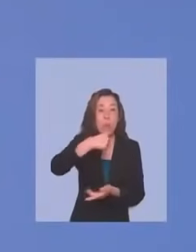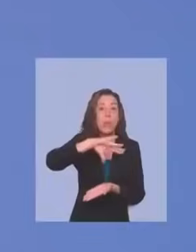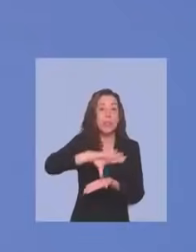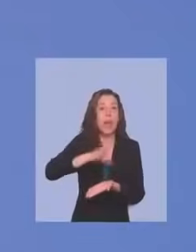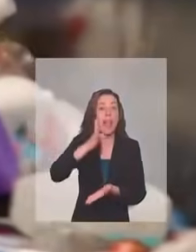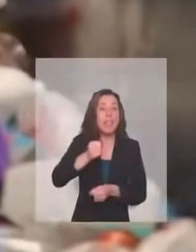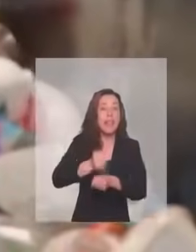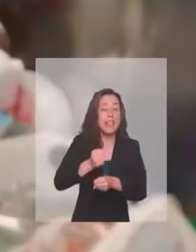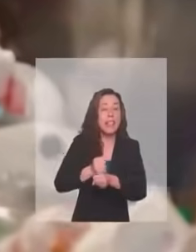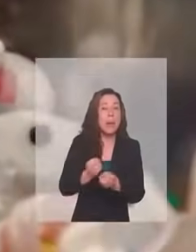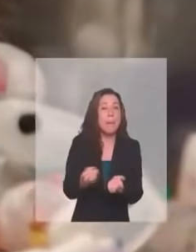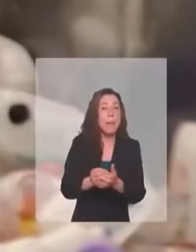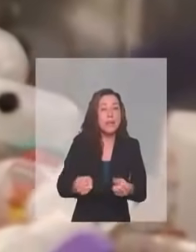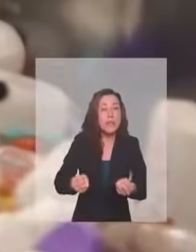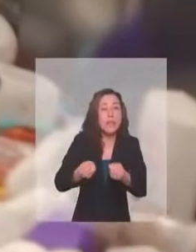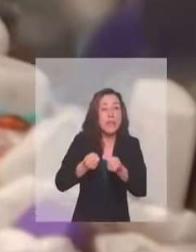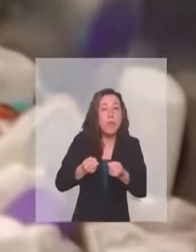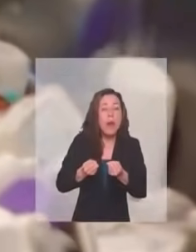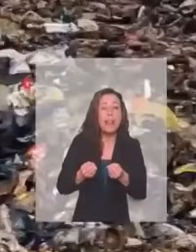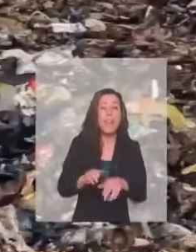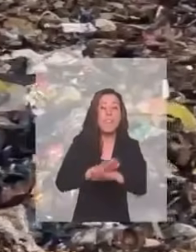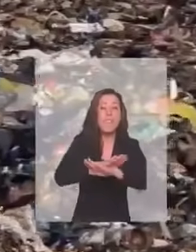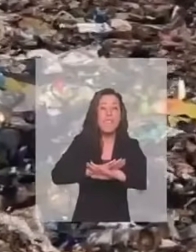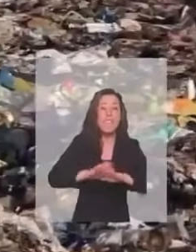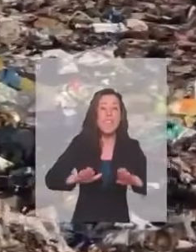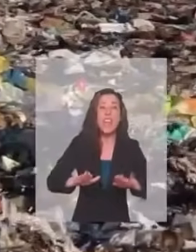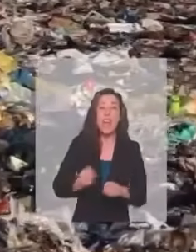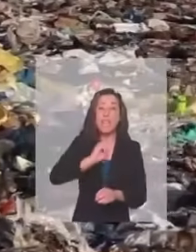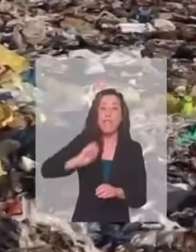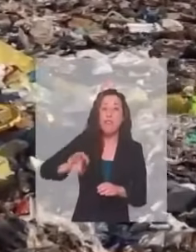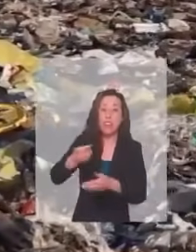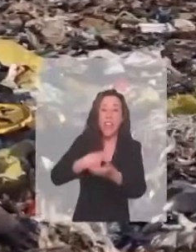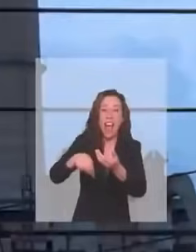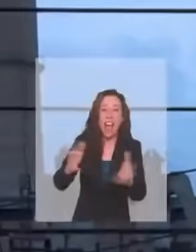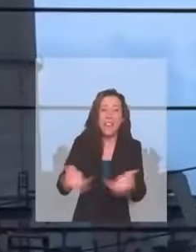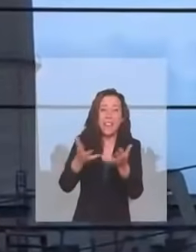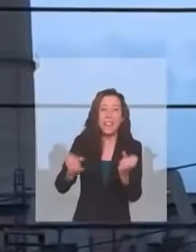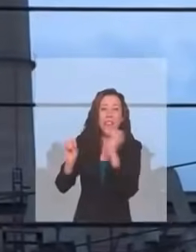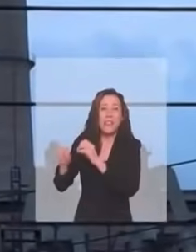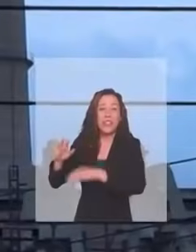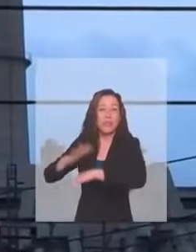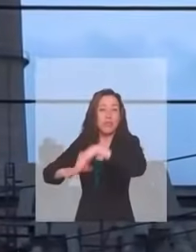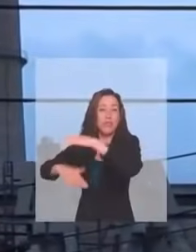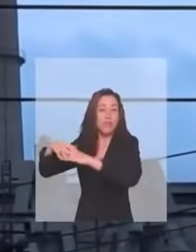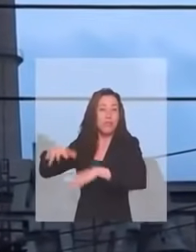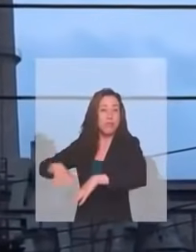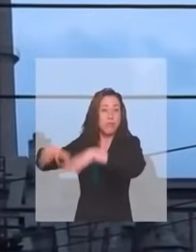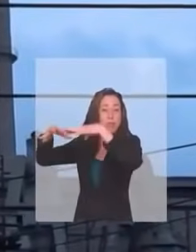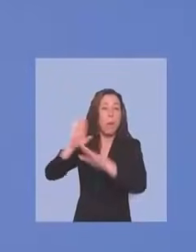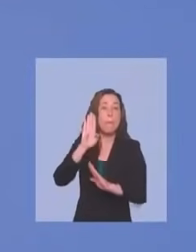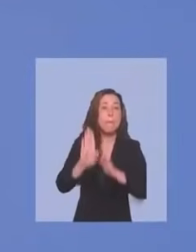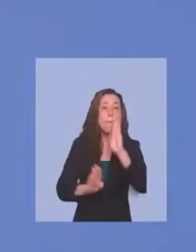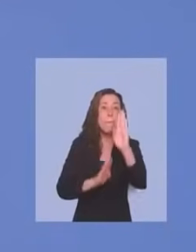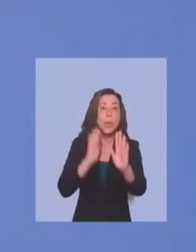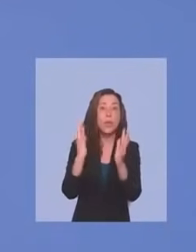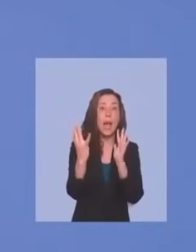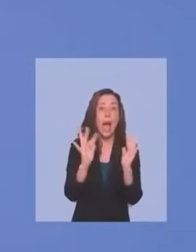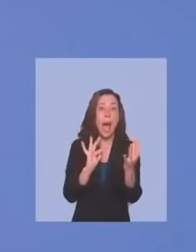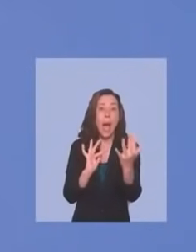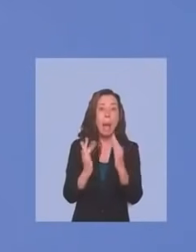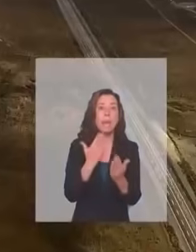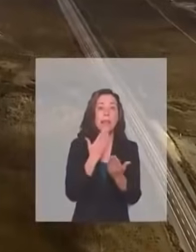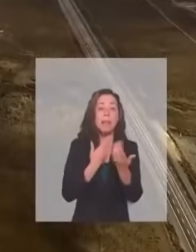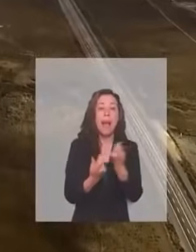vivir en nuestro país. Tenemos que trabajar mucho más fuerte en terminar con botar los residuos orgánicos en rellenos sanitarios, proteger el